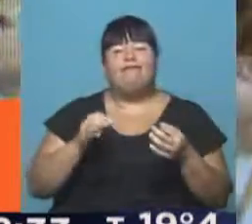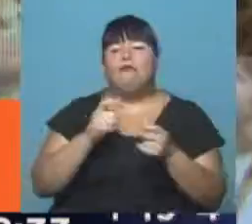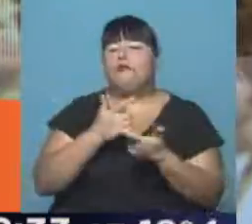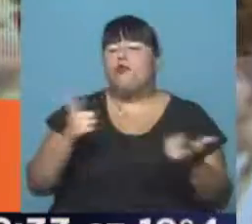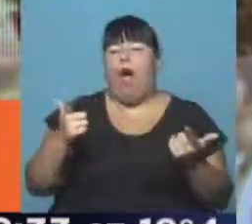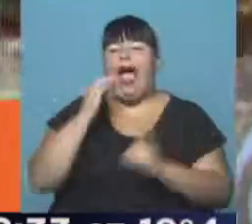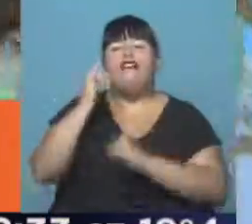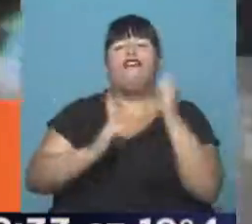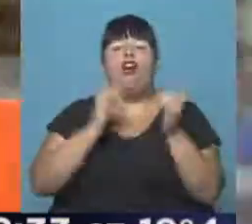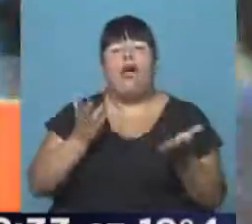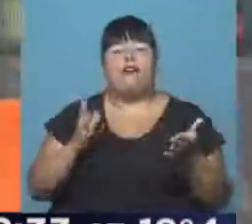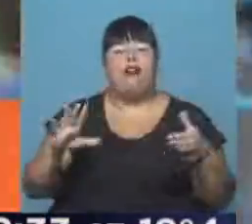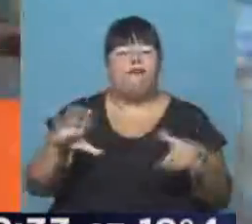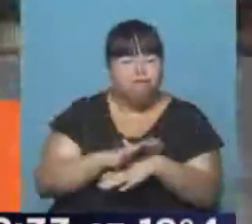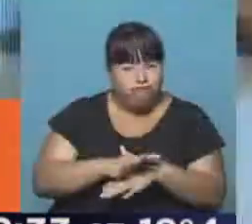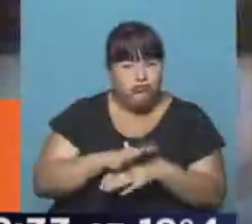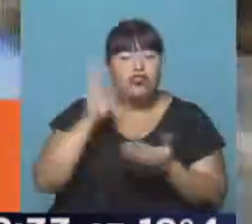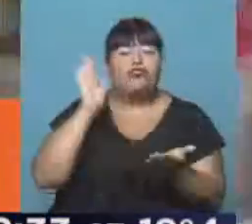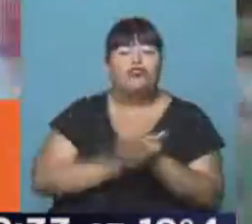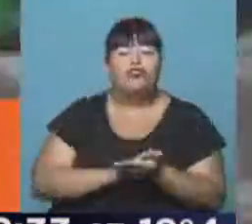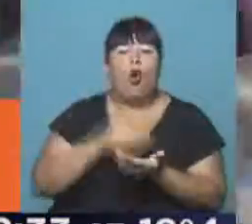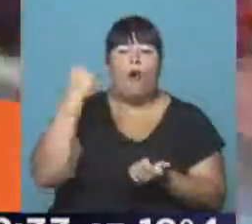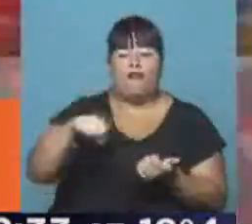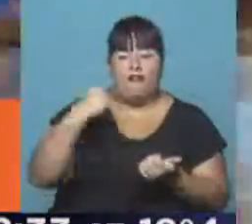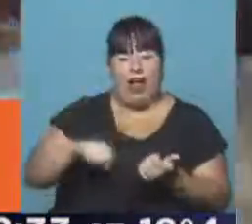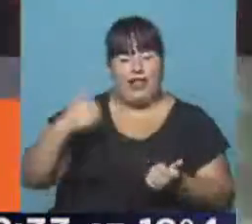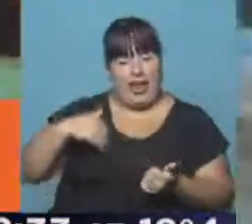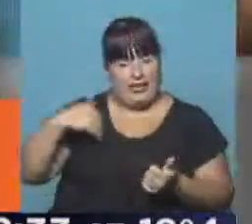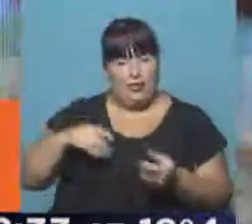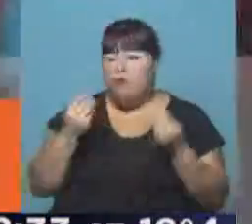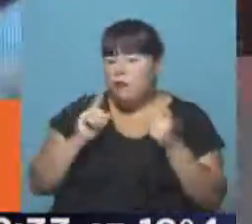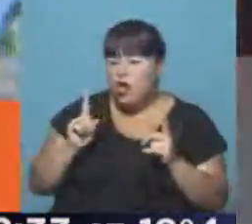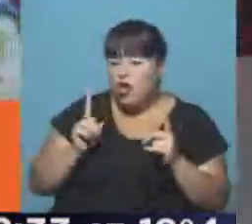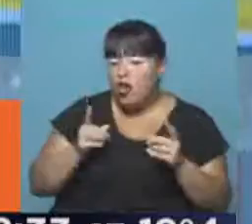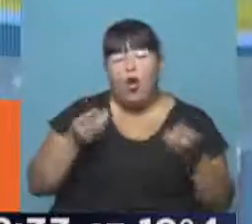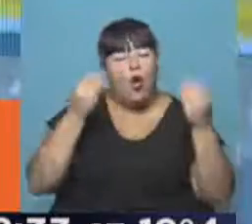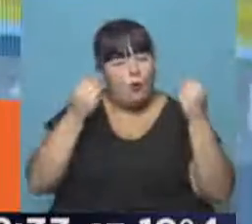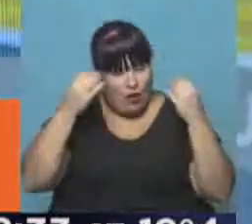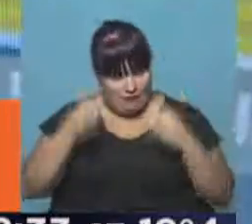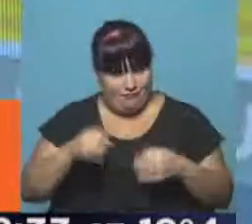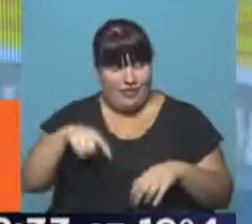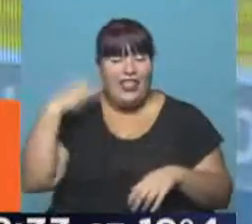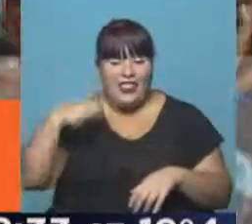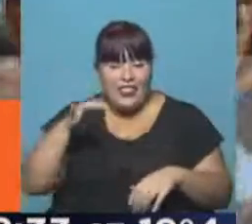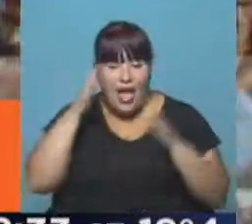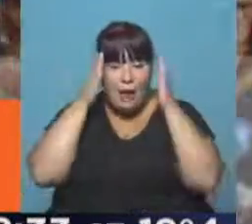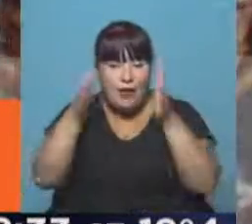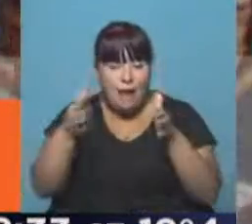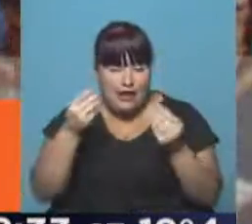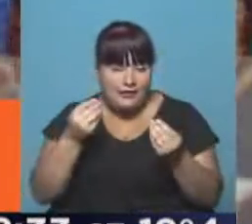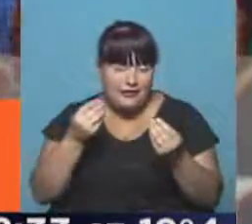hay información real sobre el ausentismo en la Argentina. ¿Por qué no? Porque en realidad donde deberíamos